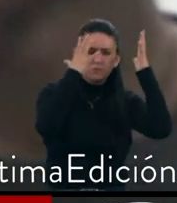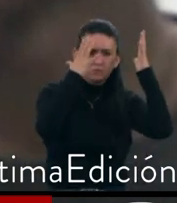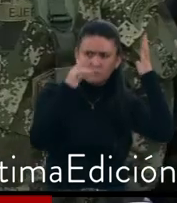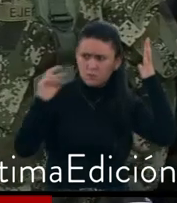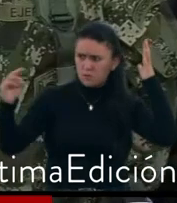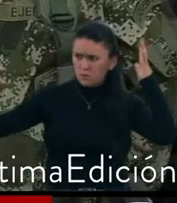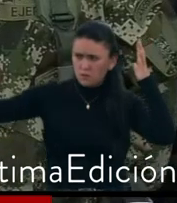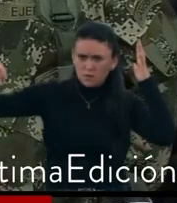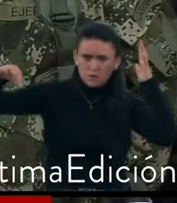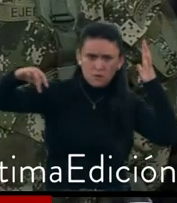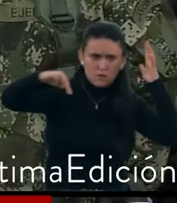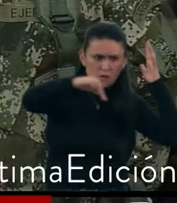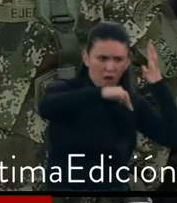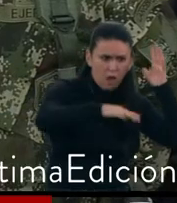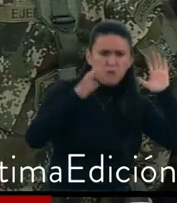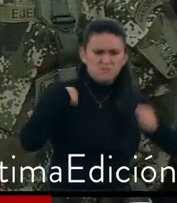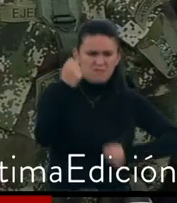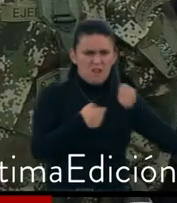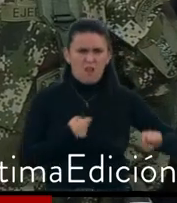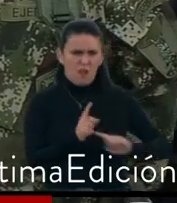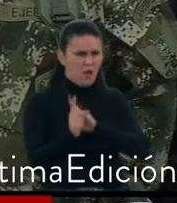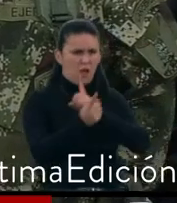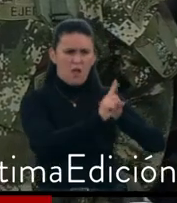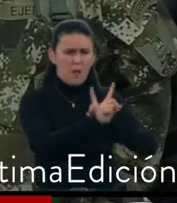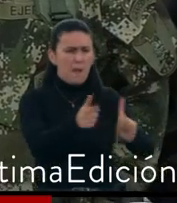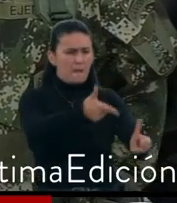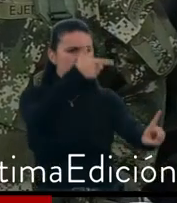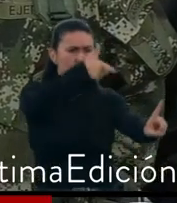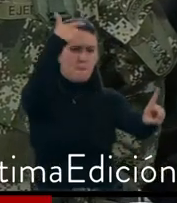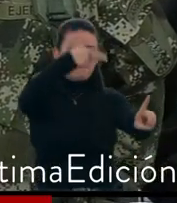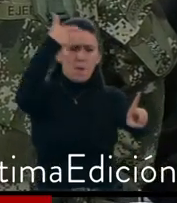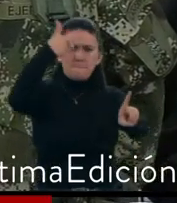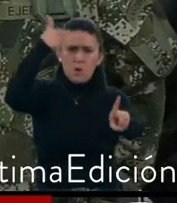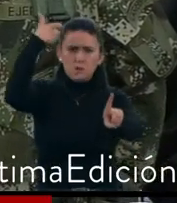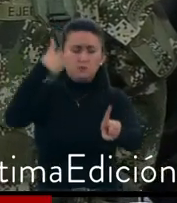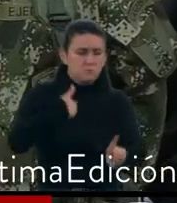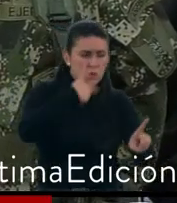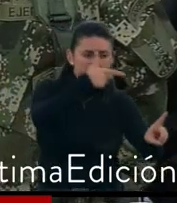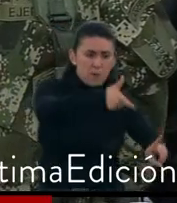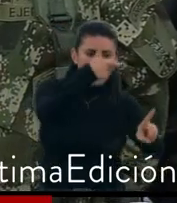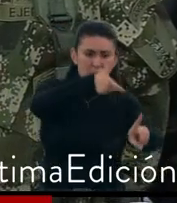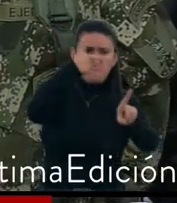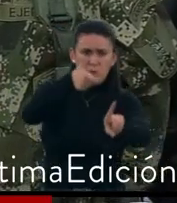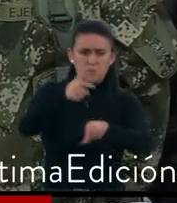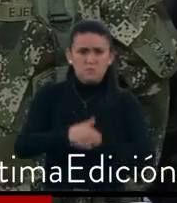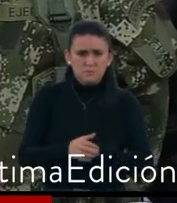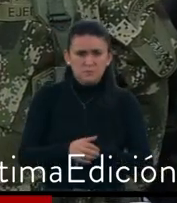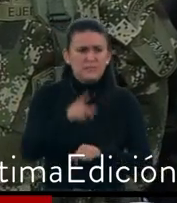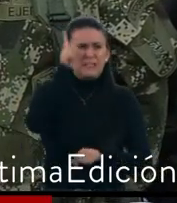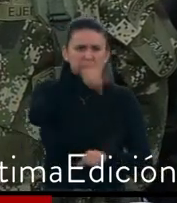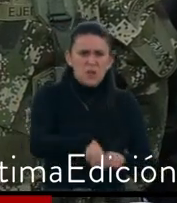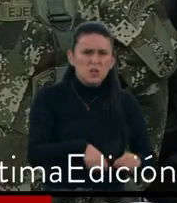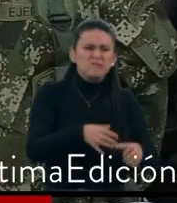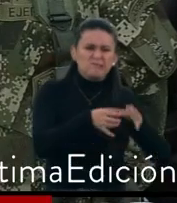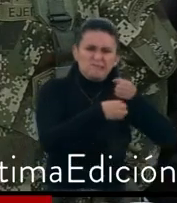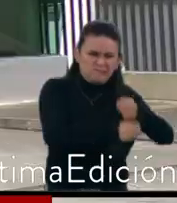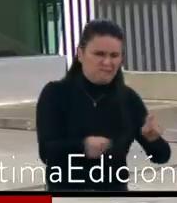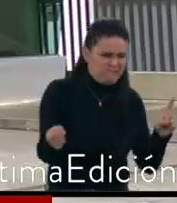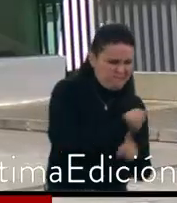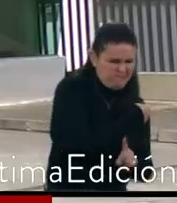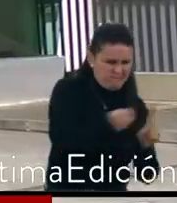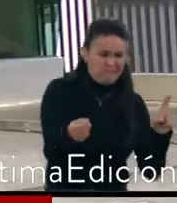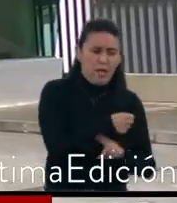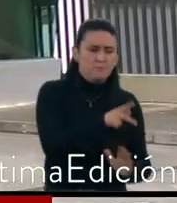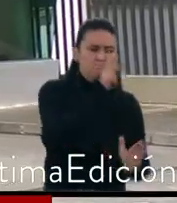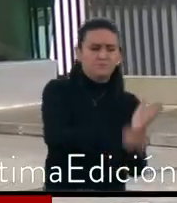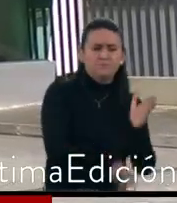Salen, los persiguen, les disparan, los torturan y los asesinan.